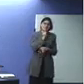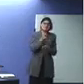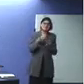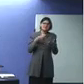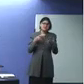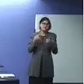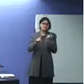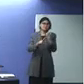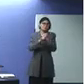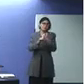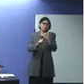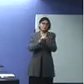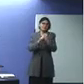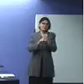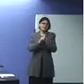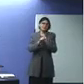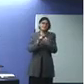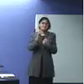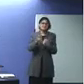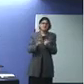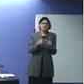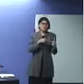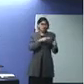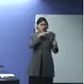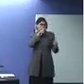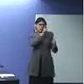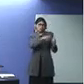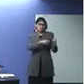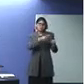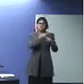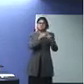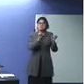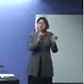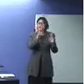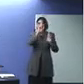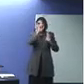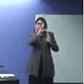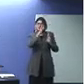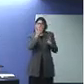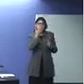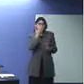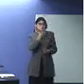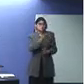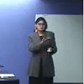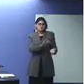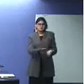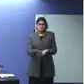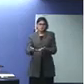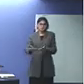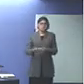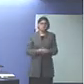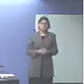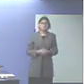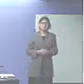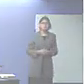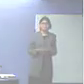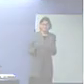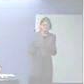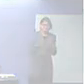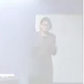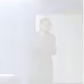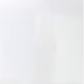un problema de admitir una diferencia, sea cual sea. Entonces, entendiendo así la discapacidad,